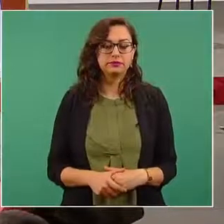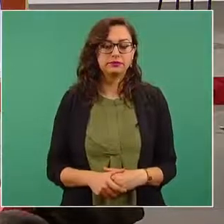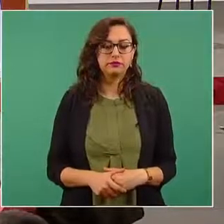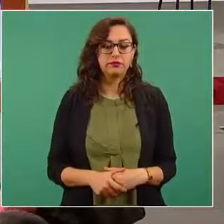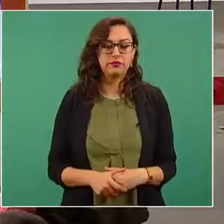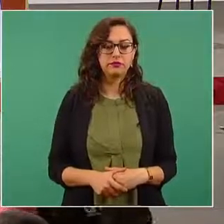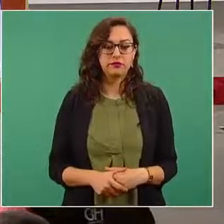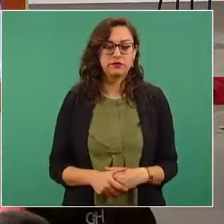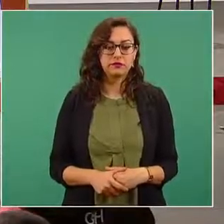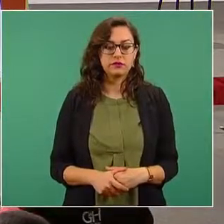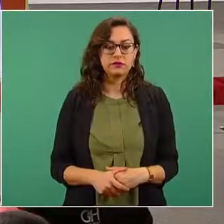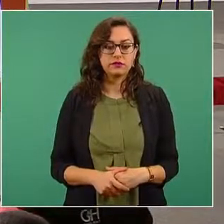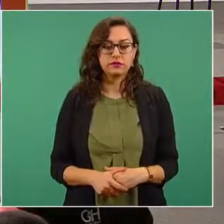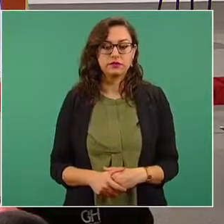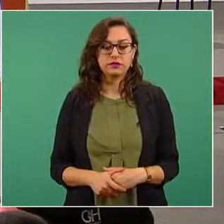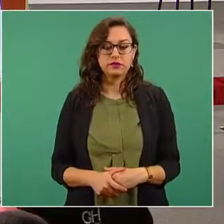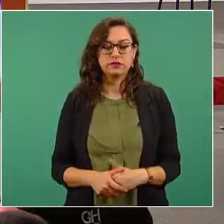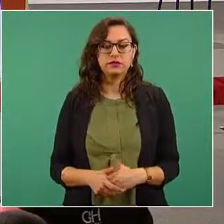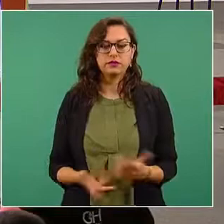vacunas disponibles están en